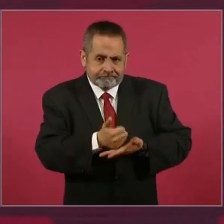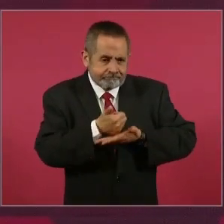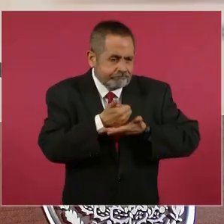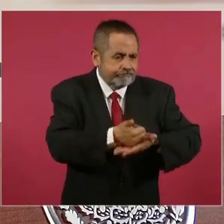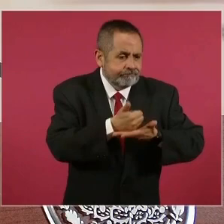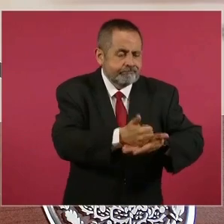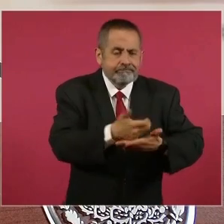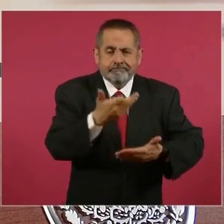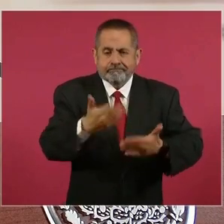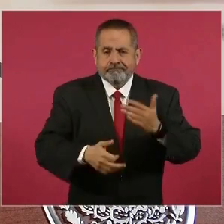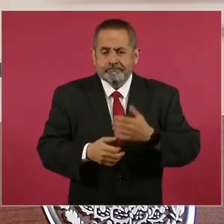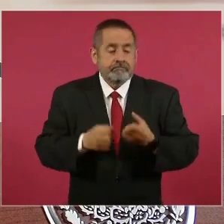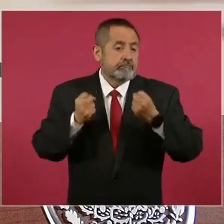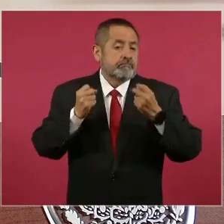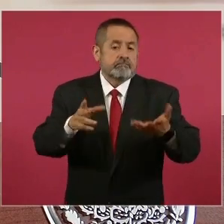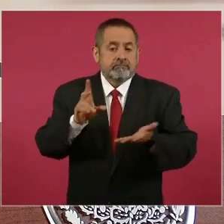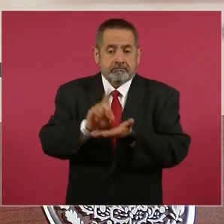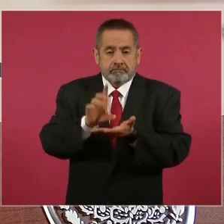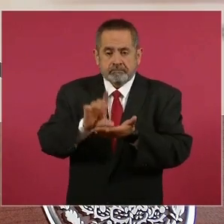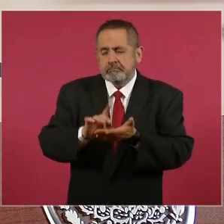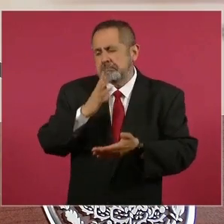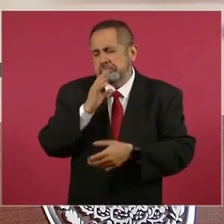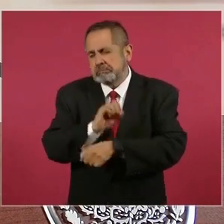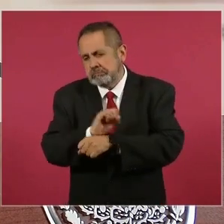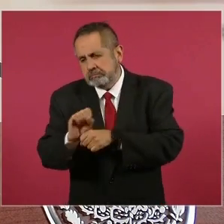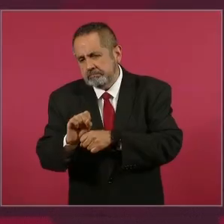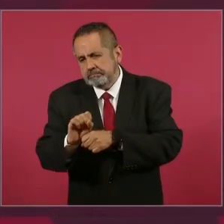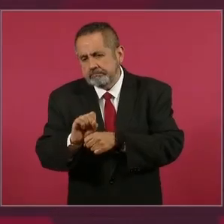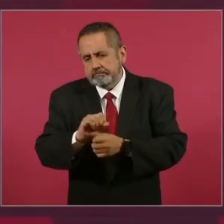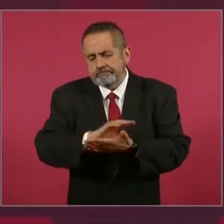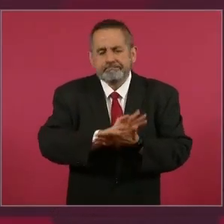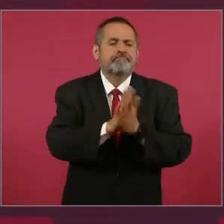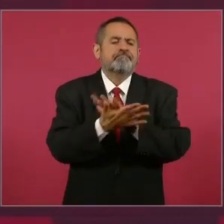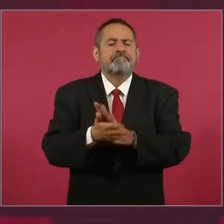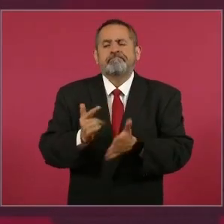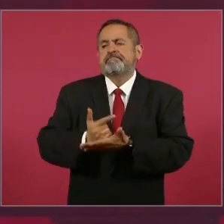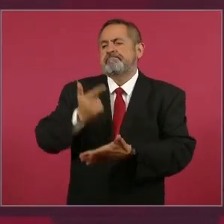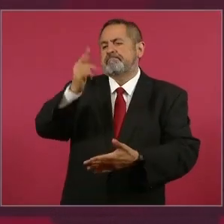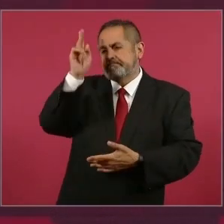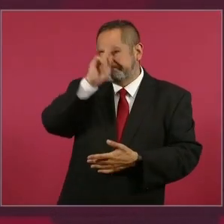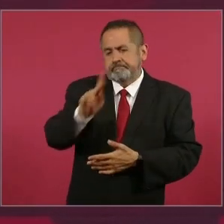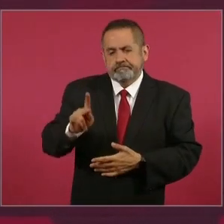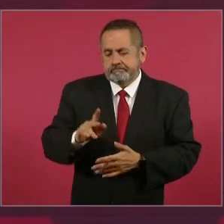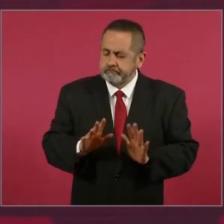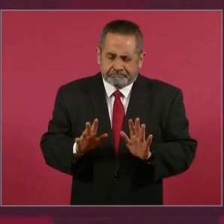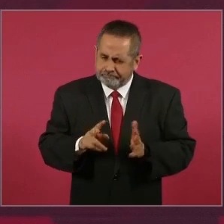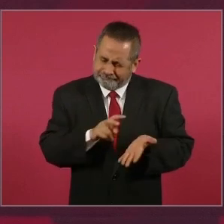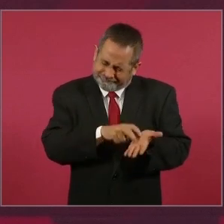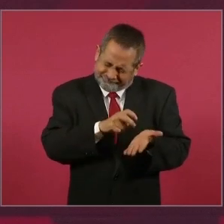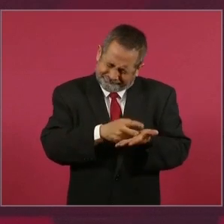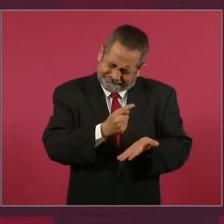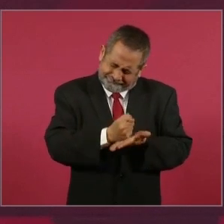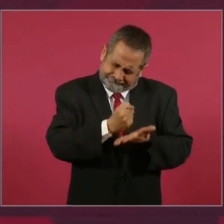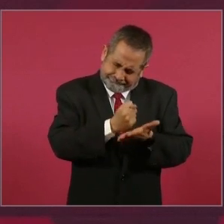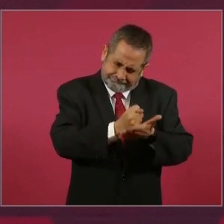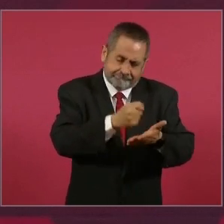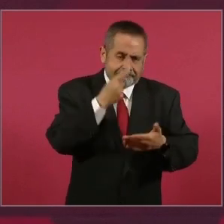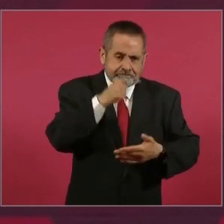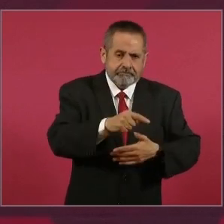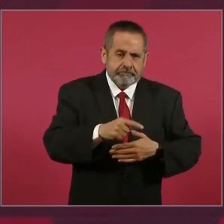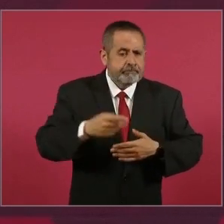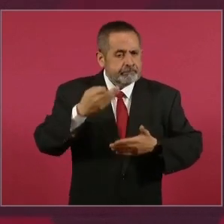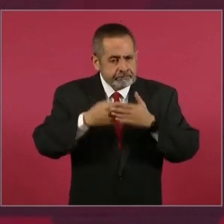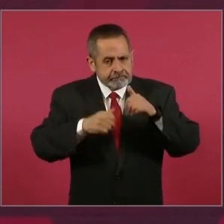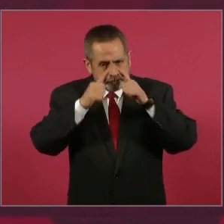porque hay muchas discapacidades leves que se convierten en grave porque no se